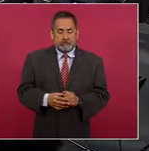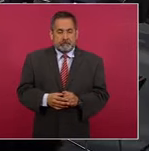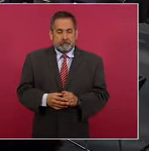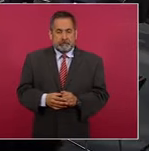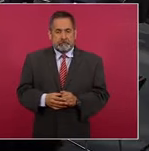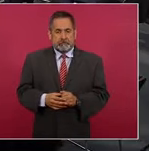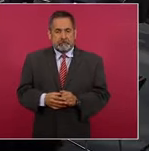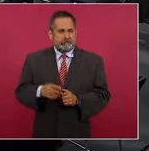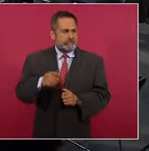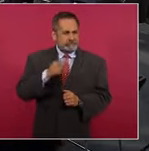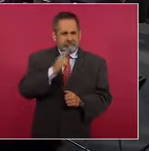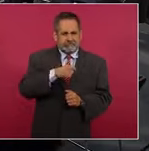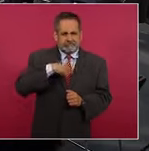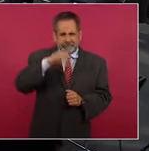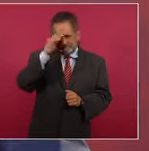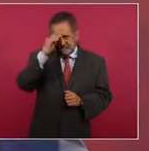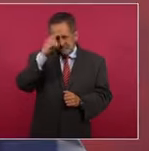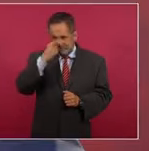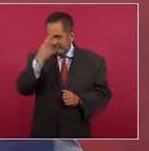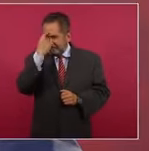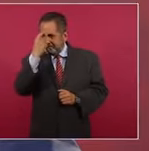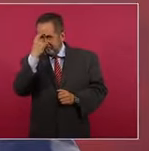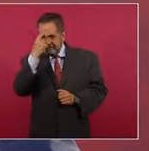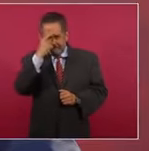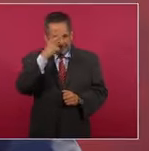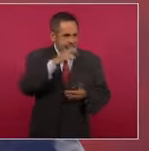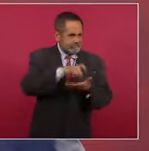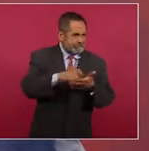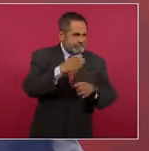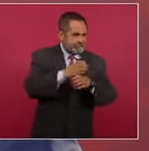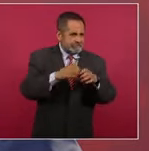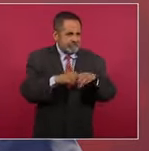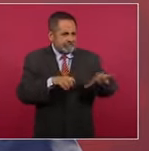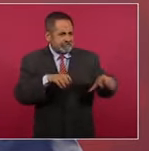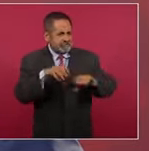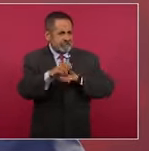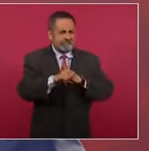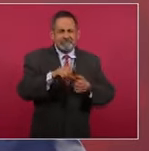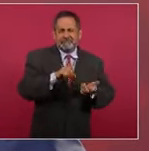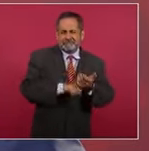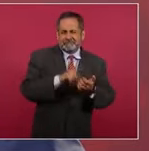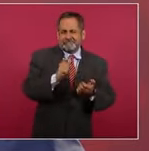ya apostar por lo material y por el lujo barato.